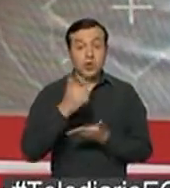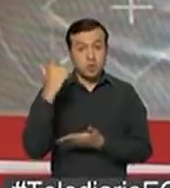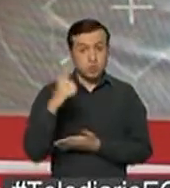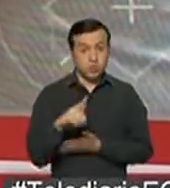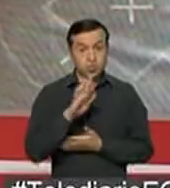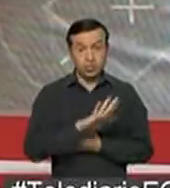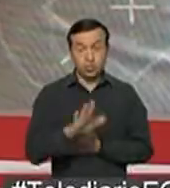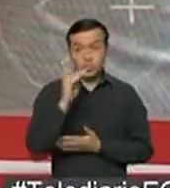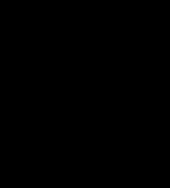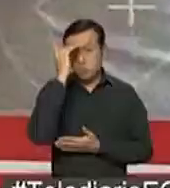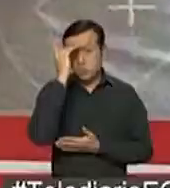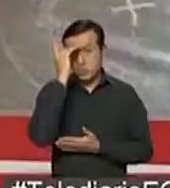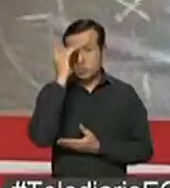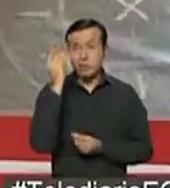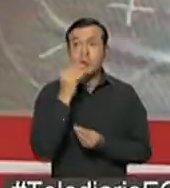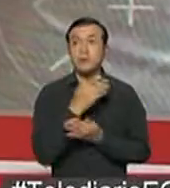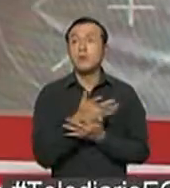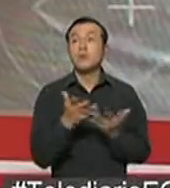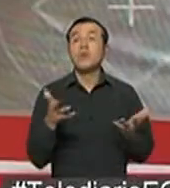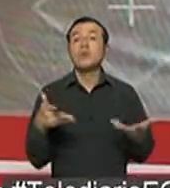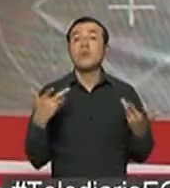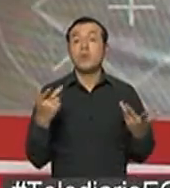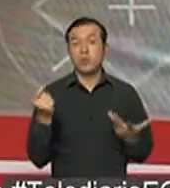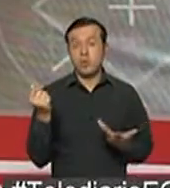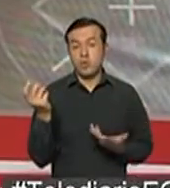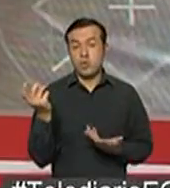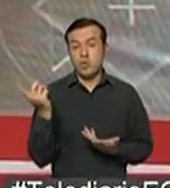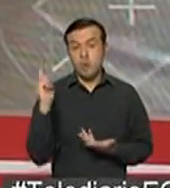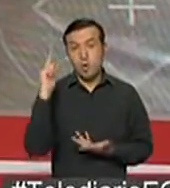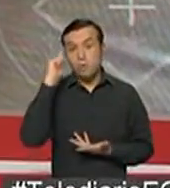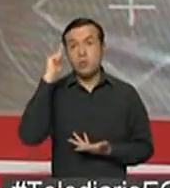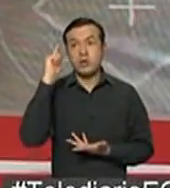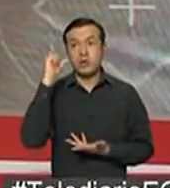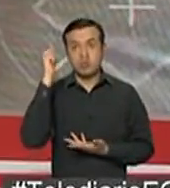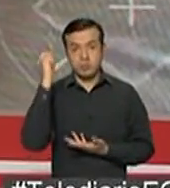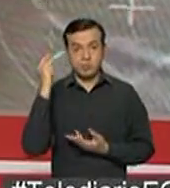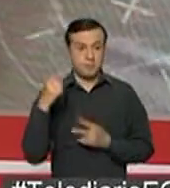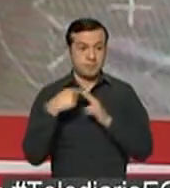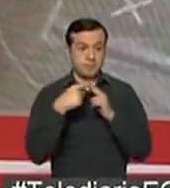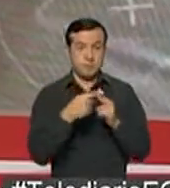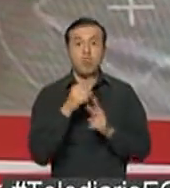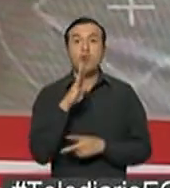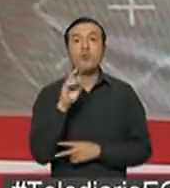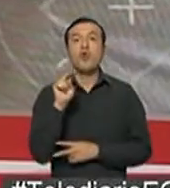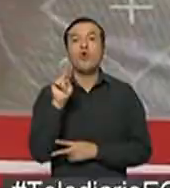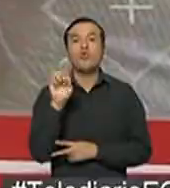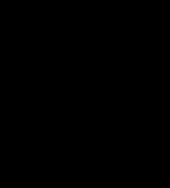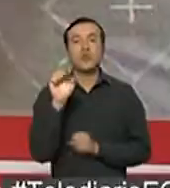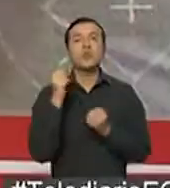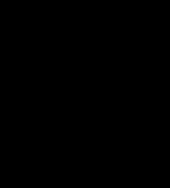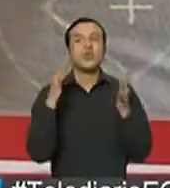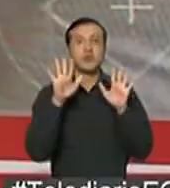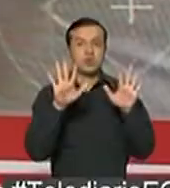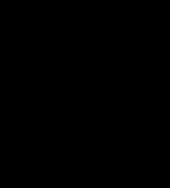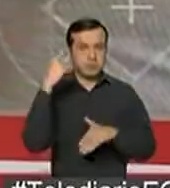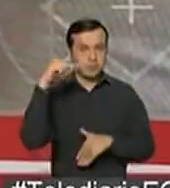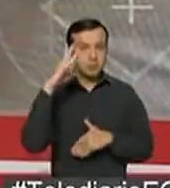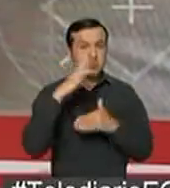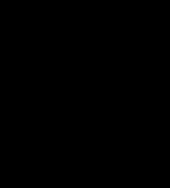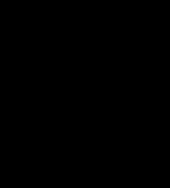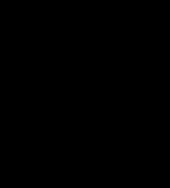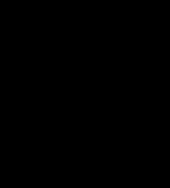de sus compensaciones jubilares mediante bonos del Estado. El monto supera los 10 millones de dólares. Este anuncio generó